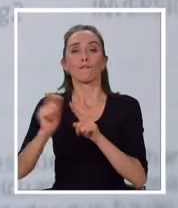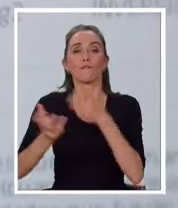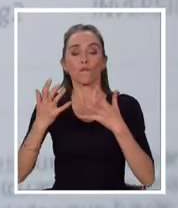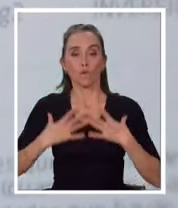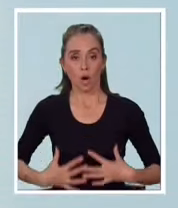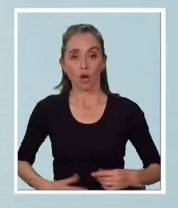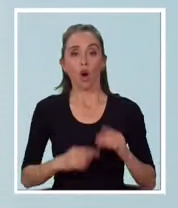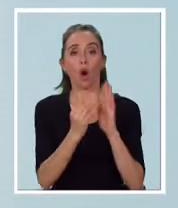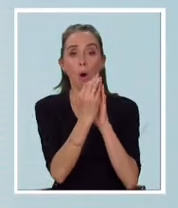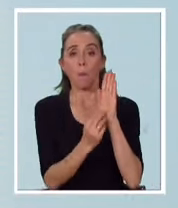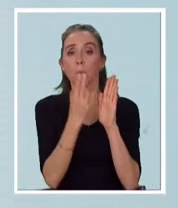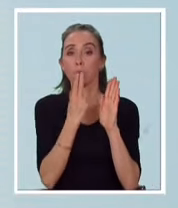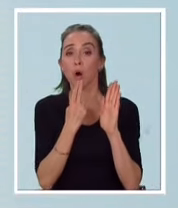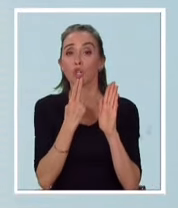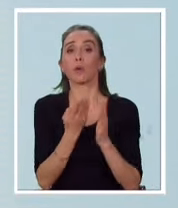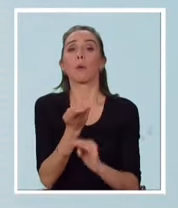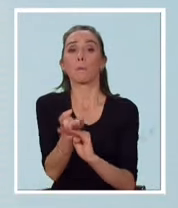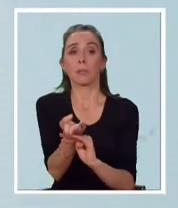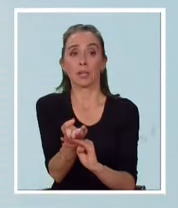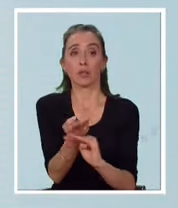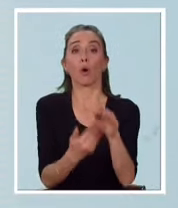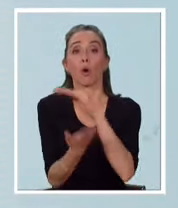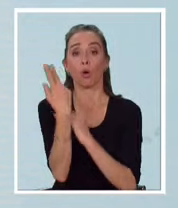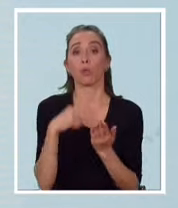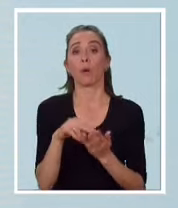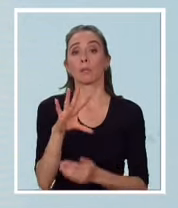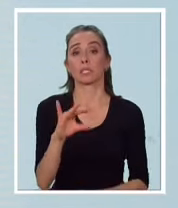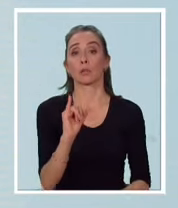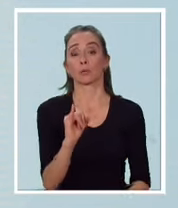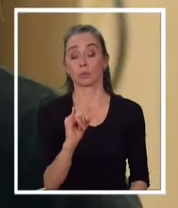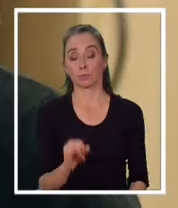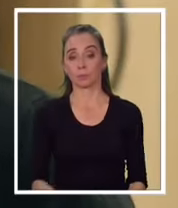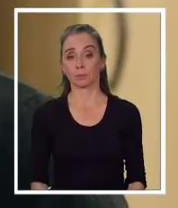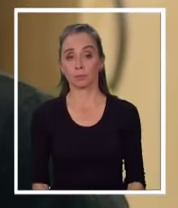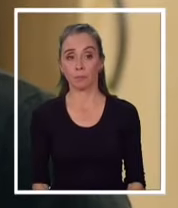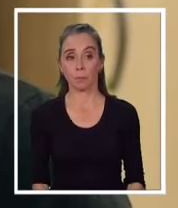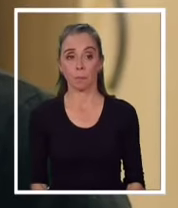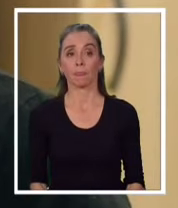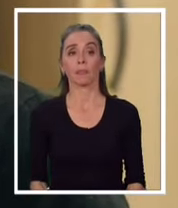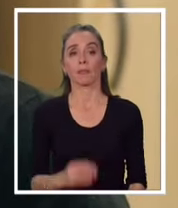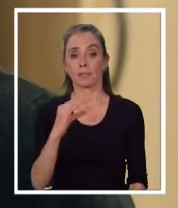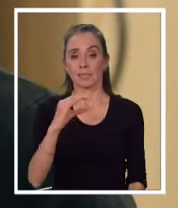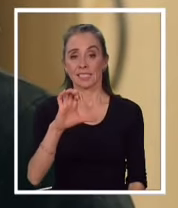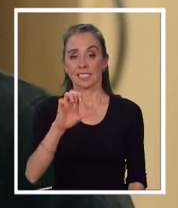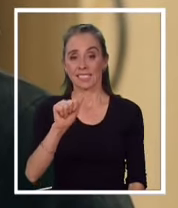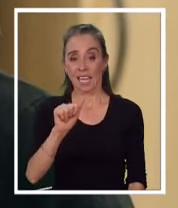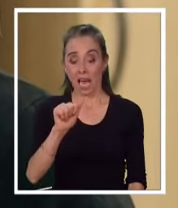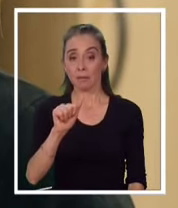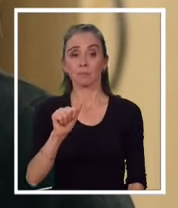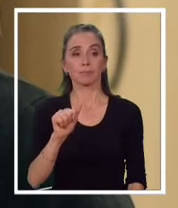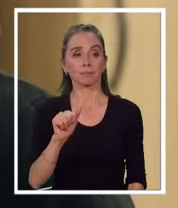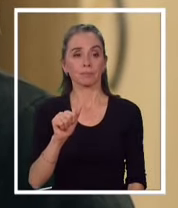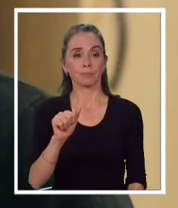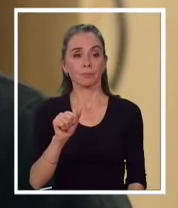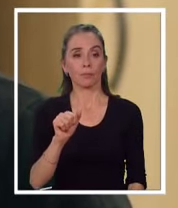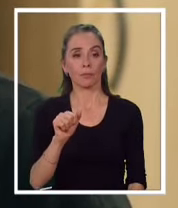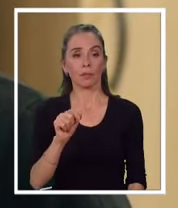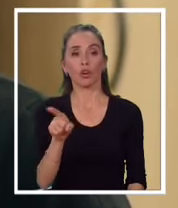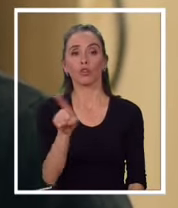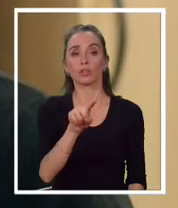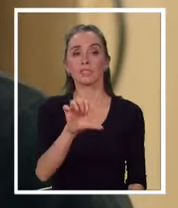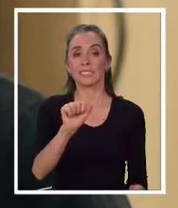registro de un crematorio de Puerto Montt que data del año 2005. Y el SEA tiene la facultad de